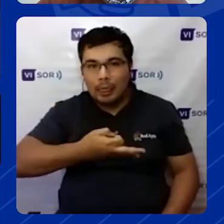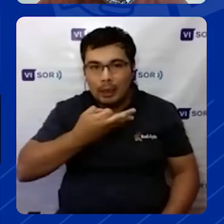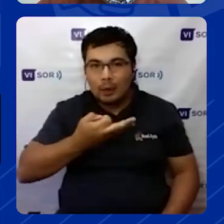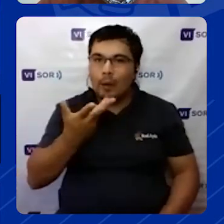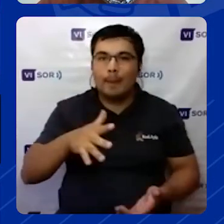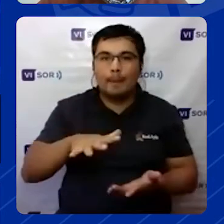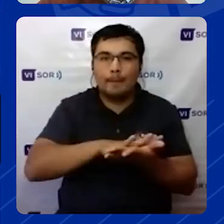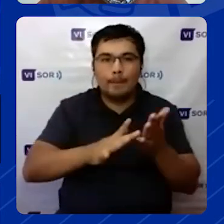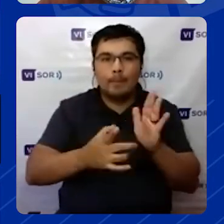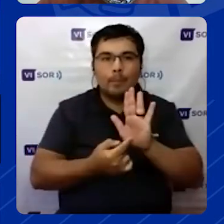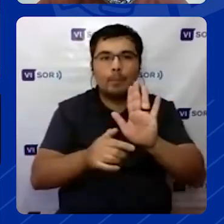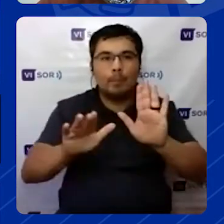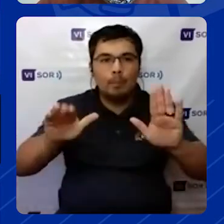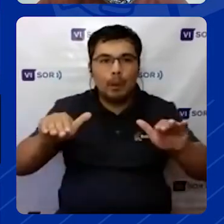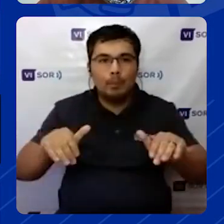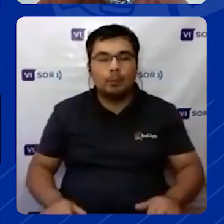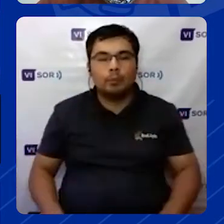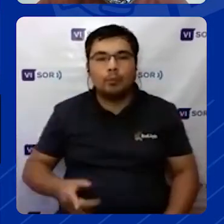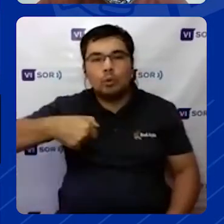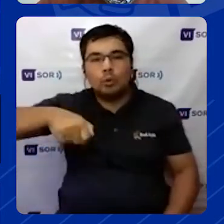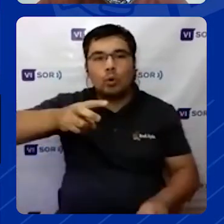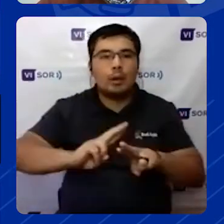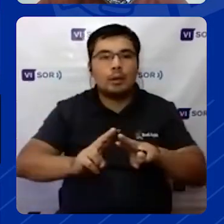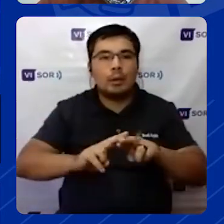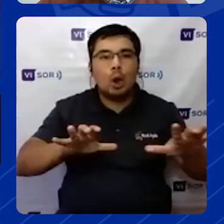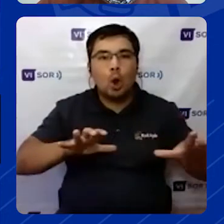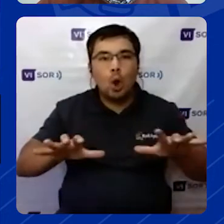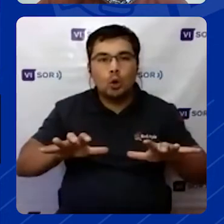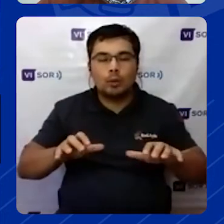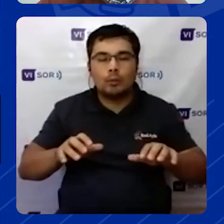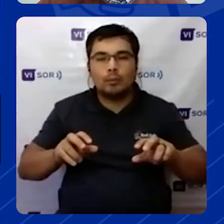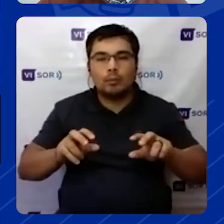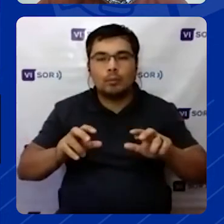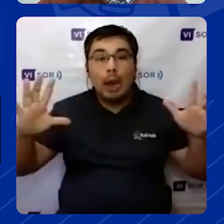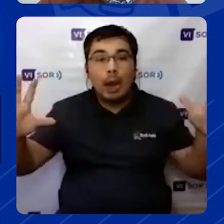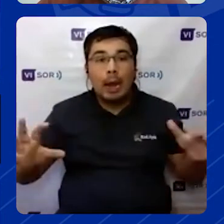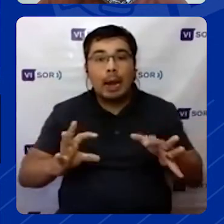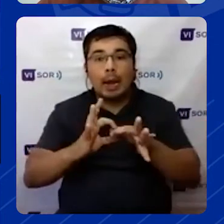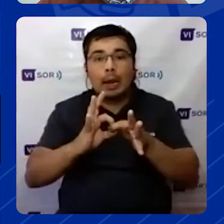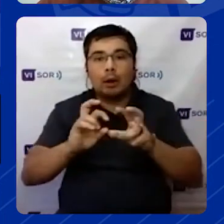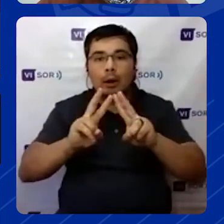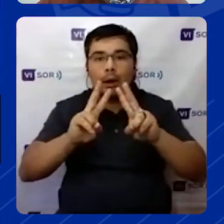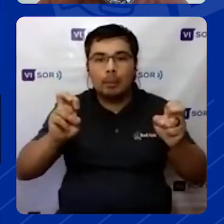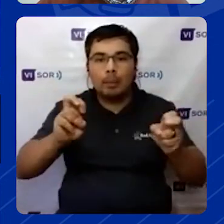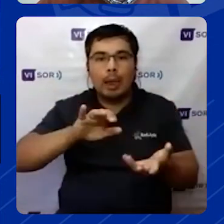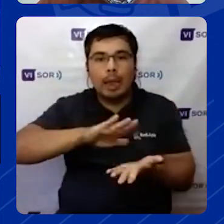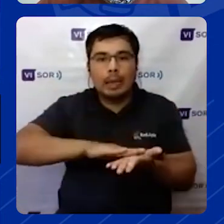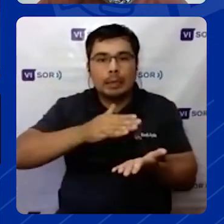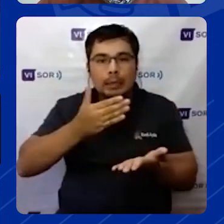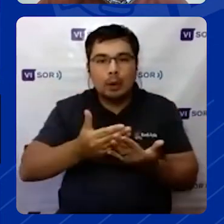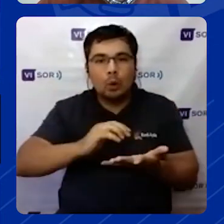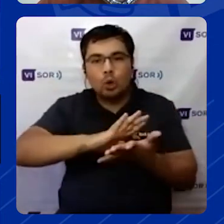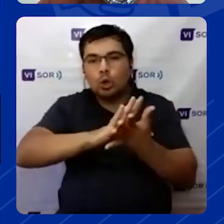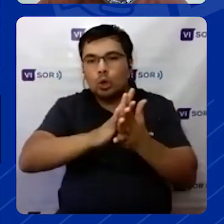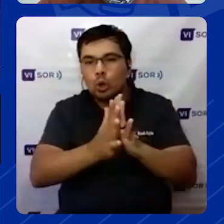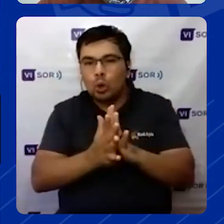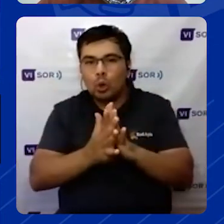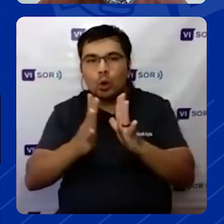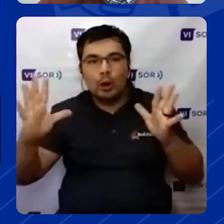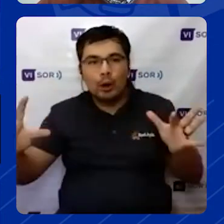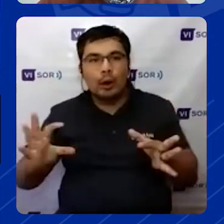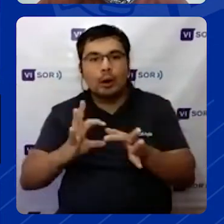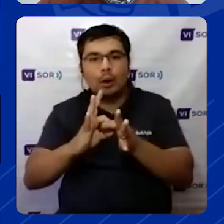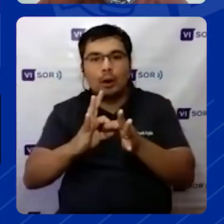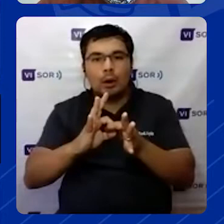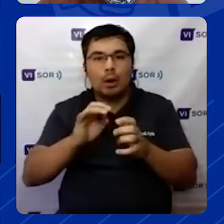tipo de cosas, cosas relacionadas con la salud, todo relacionado uh-huh. con la pandemia, el COVID, el toque de queda,